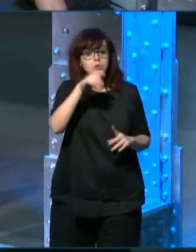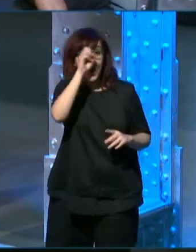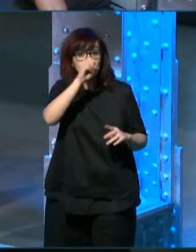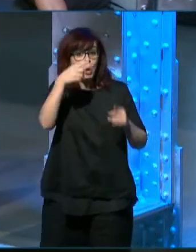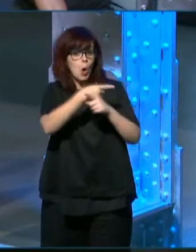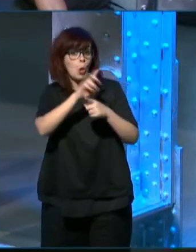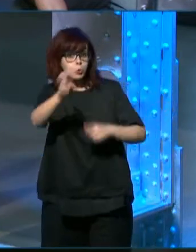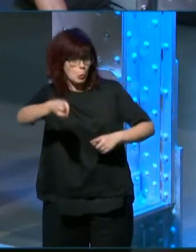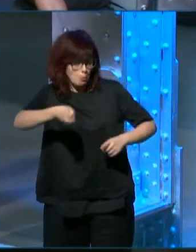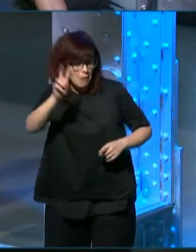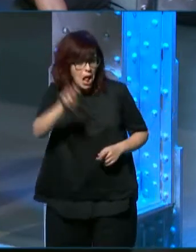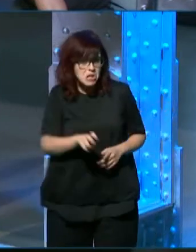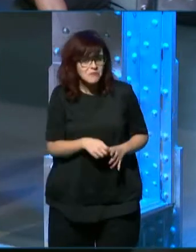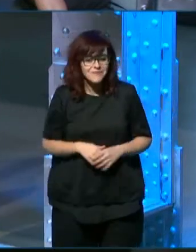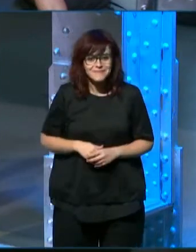Y ya...